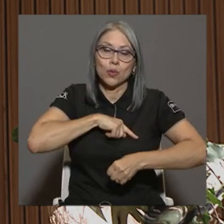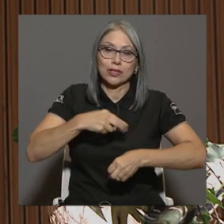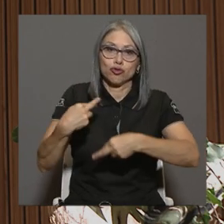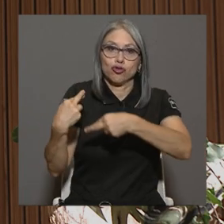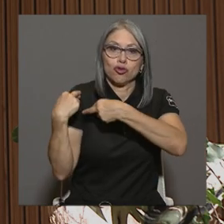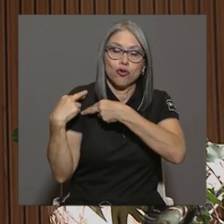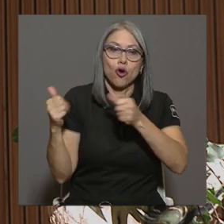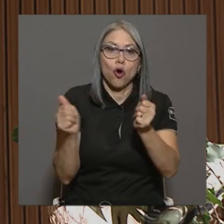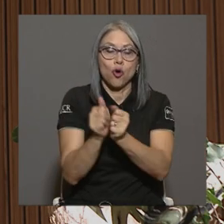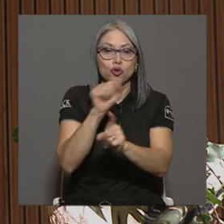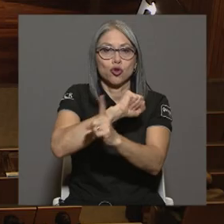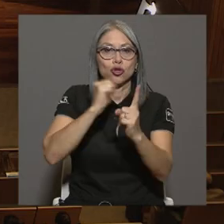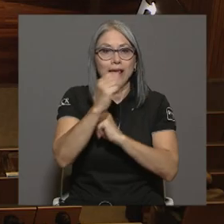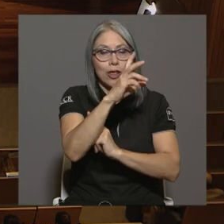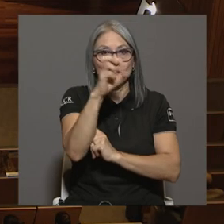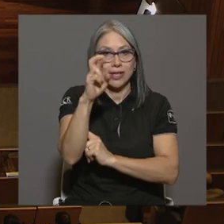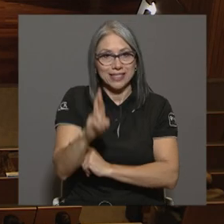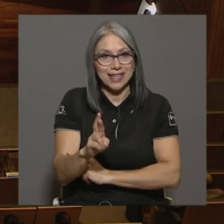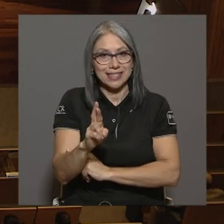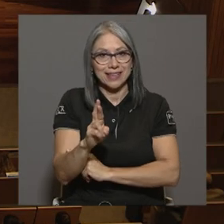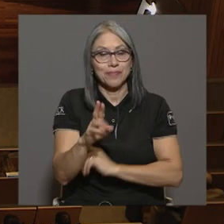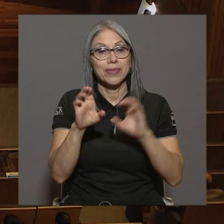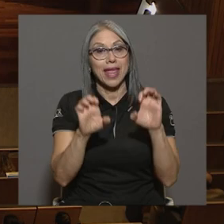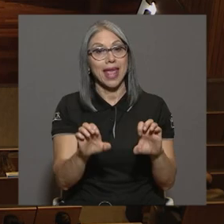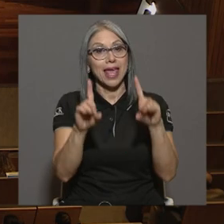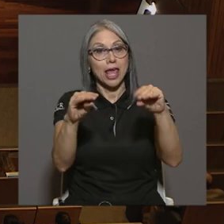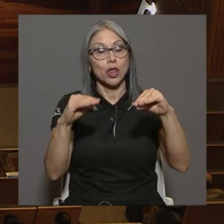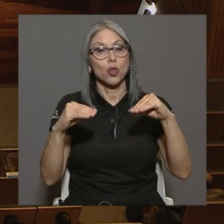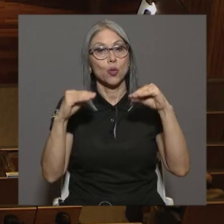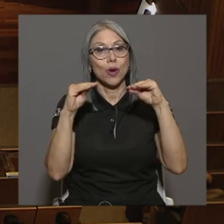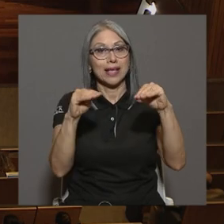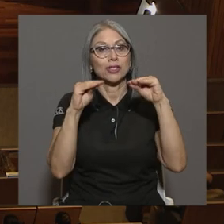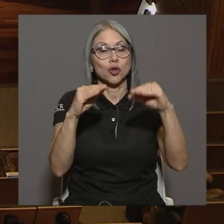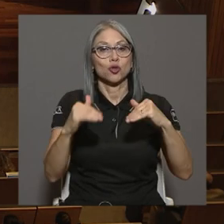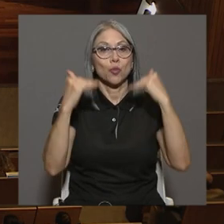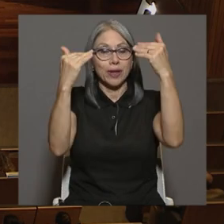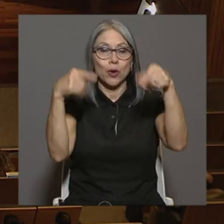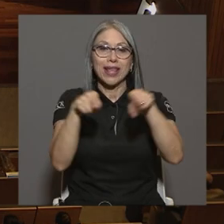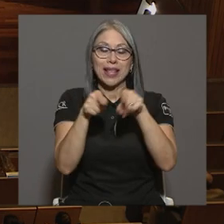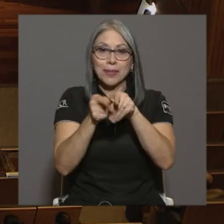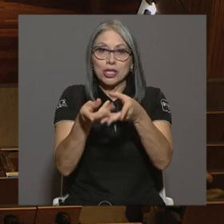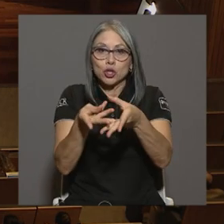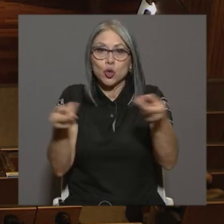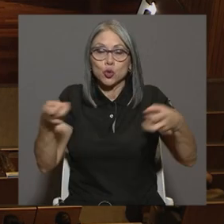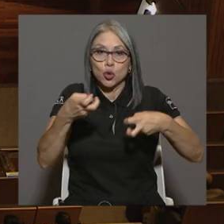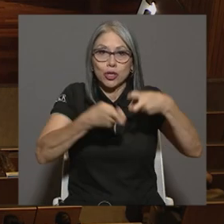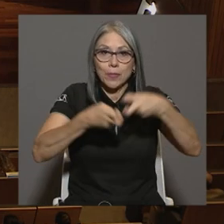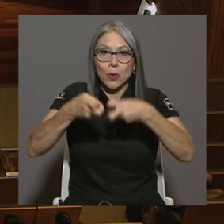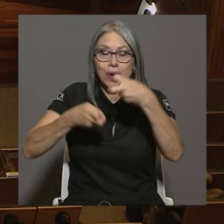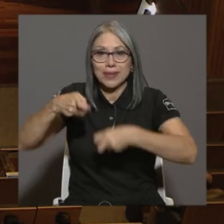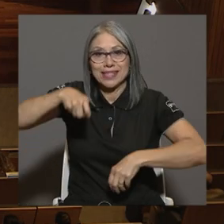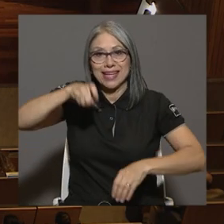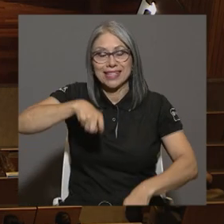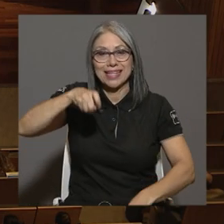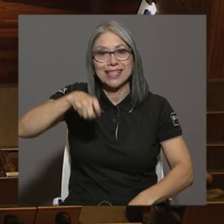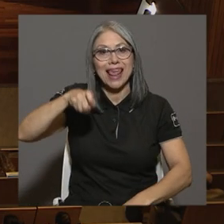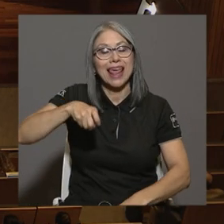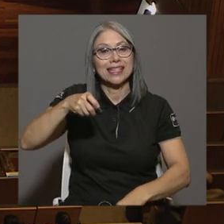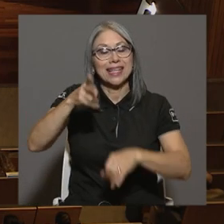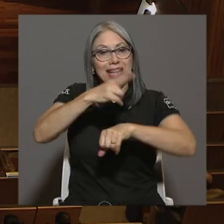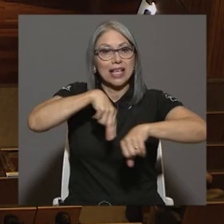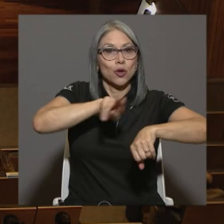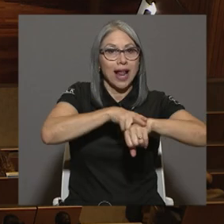sociedad costarricense y con la educación superior, así como con la solución de problemas y necesidades nacionales y